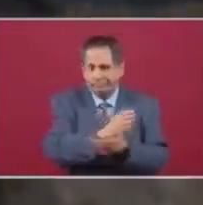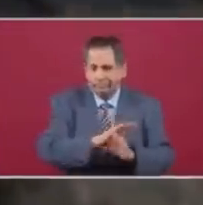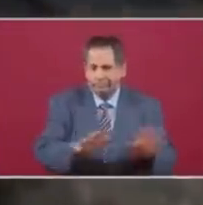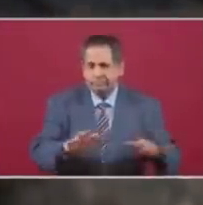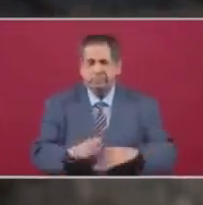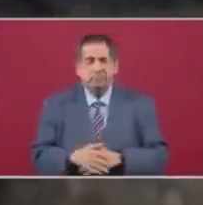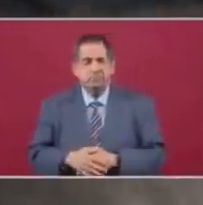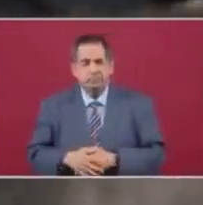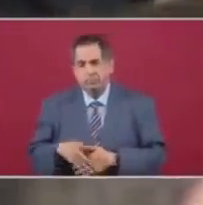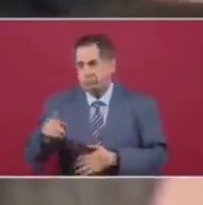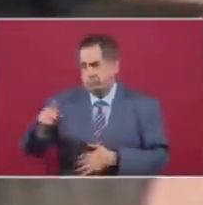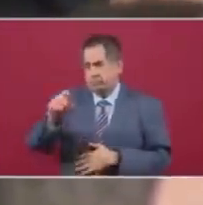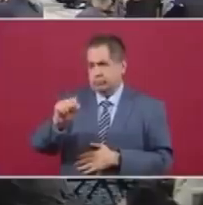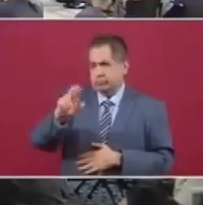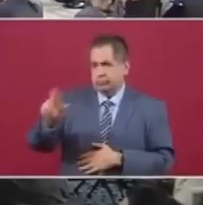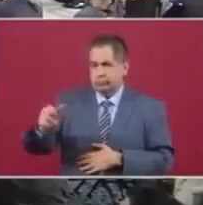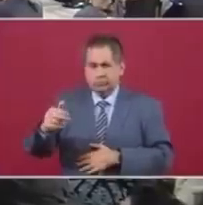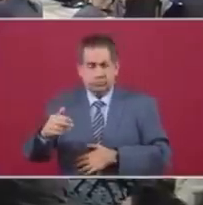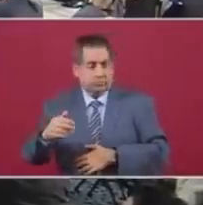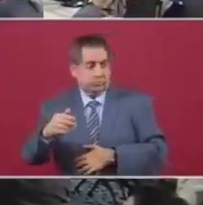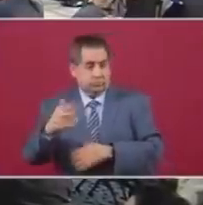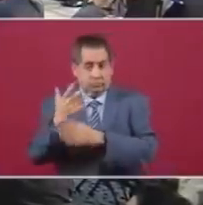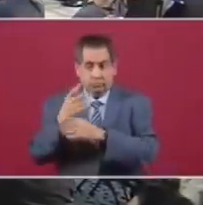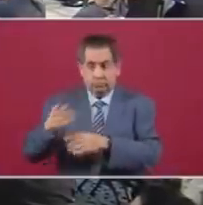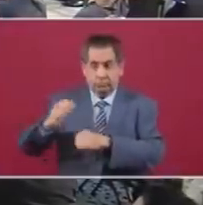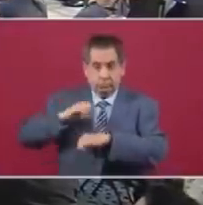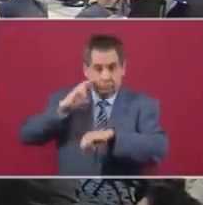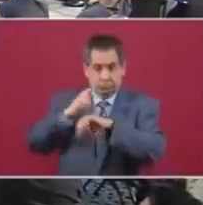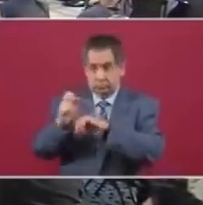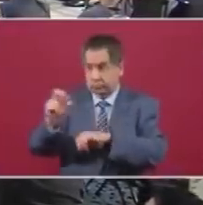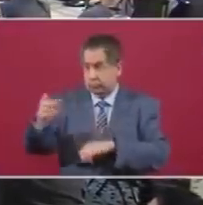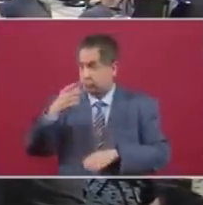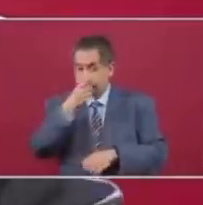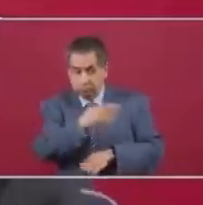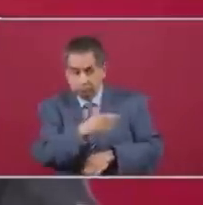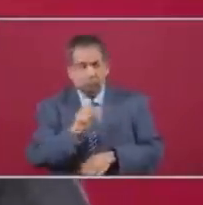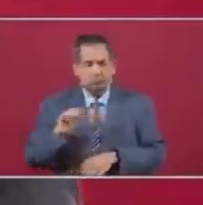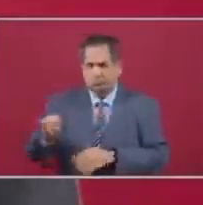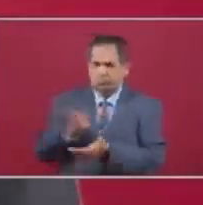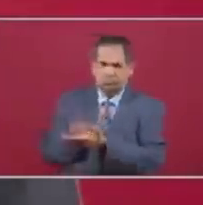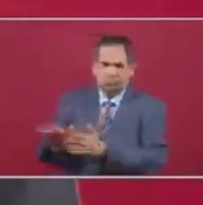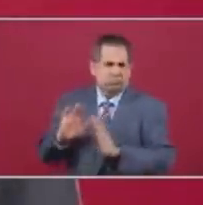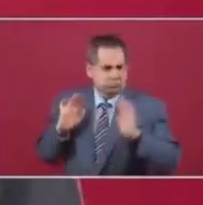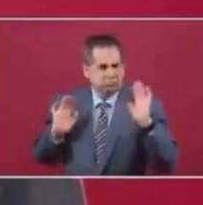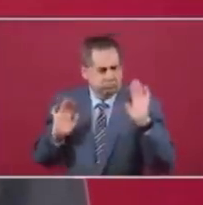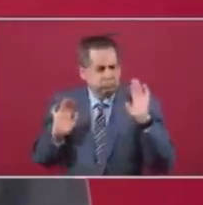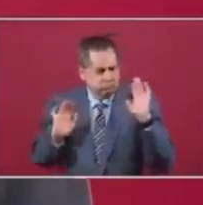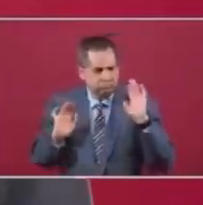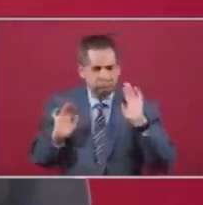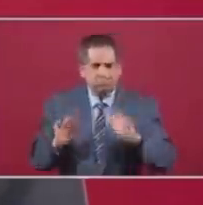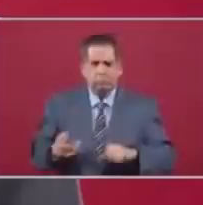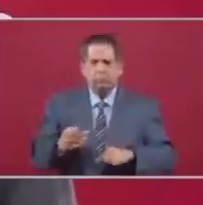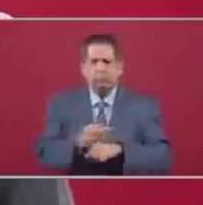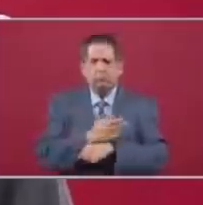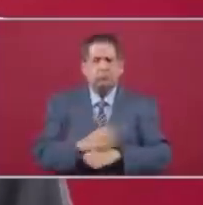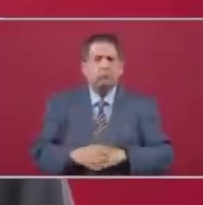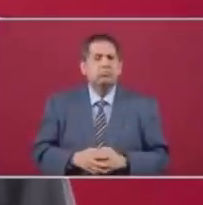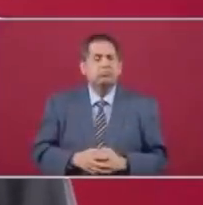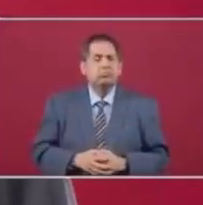protesta de la Cancillería. Sí lo hizo nuestra Cancillería. Lo que sucede es